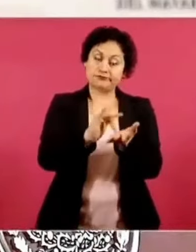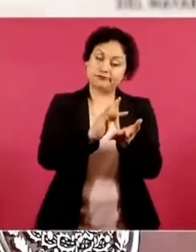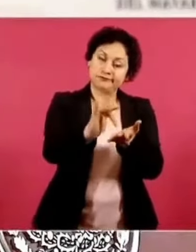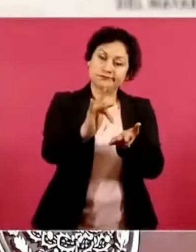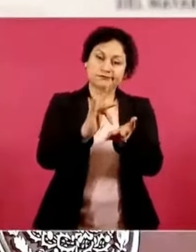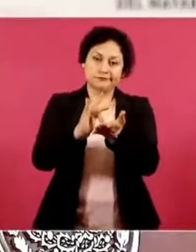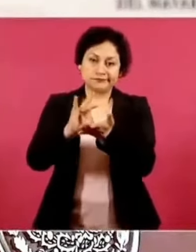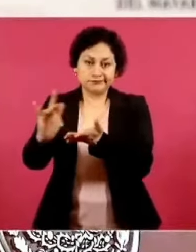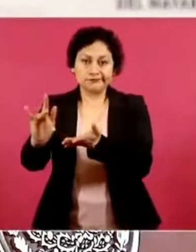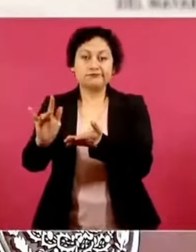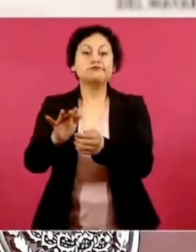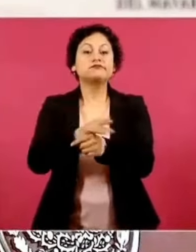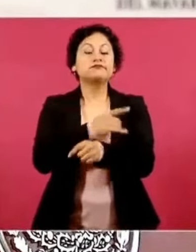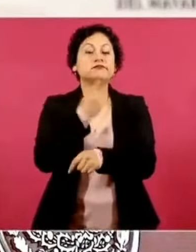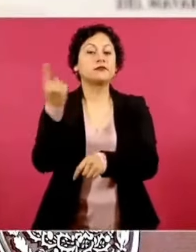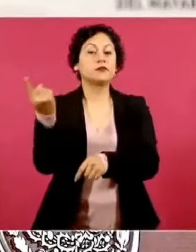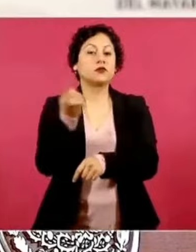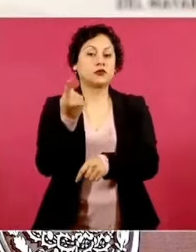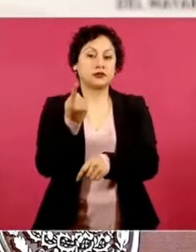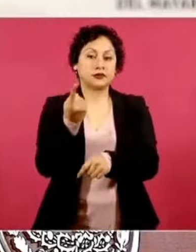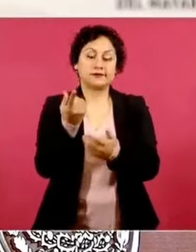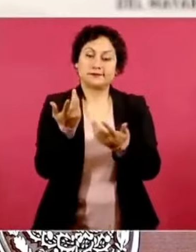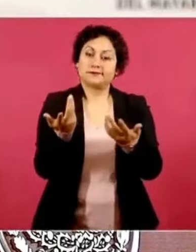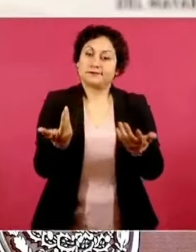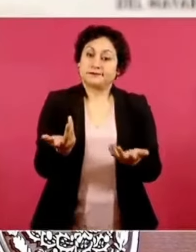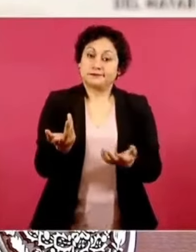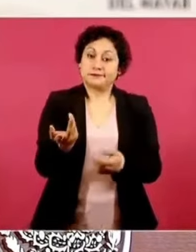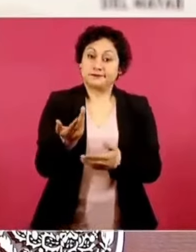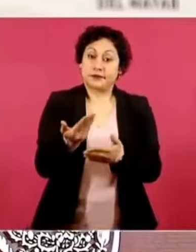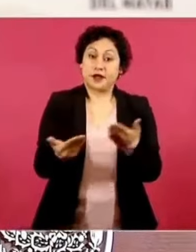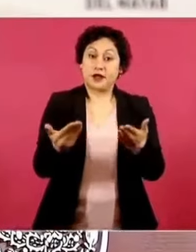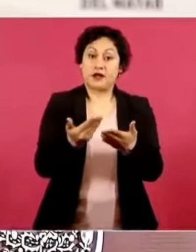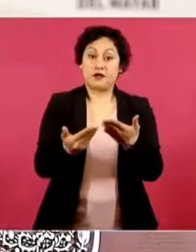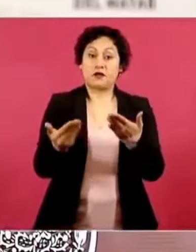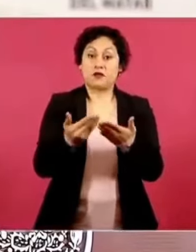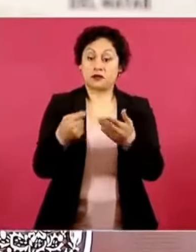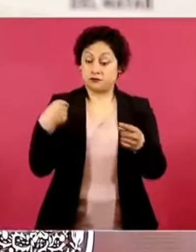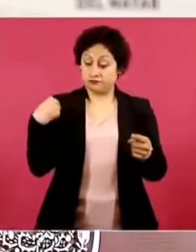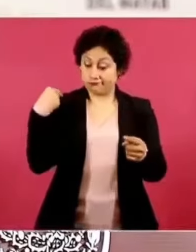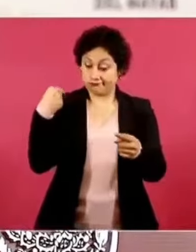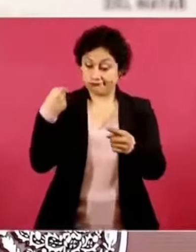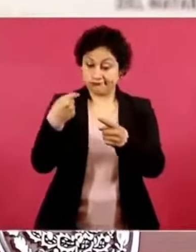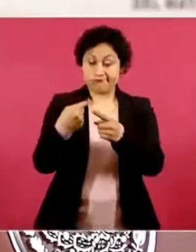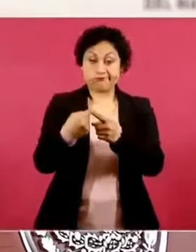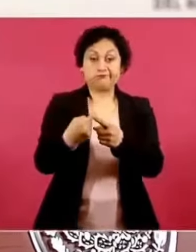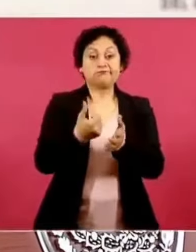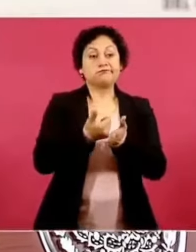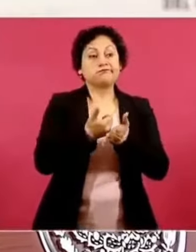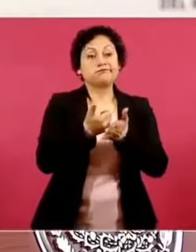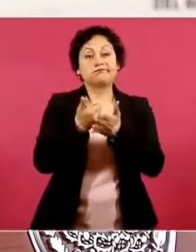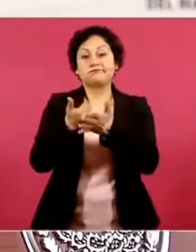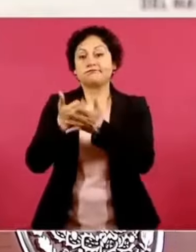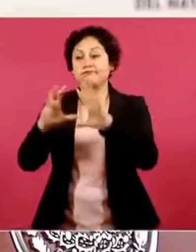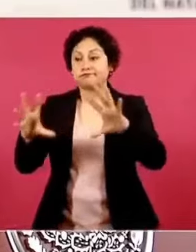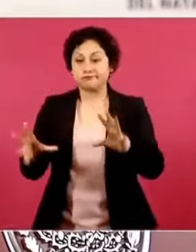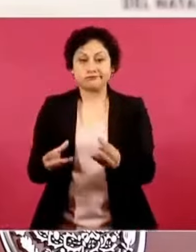este acuerdo esta suma de voluntades nos ha